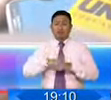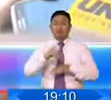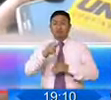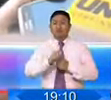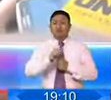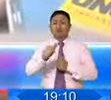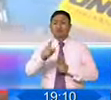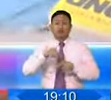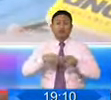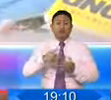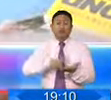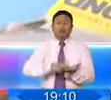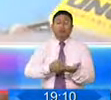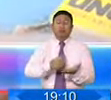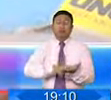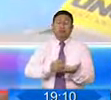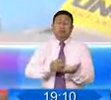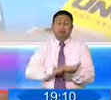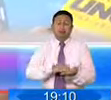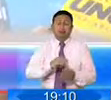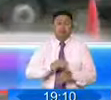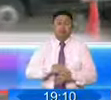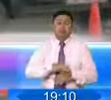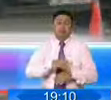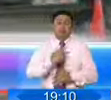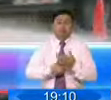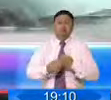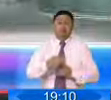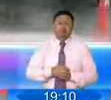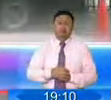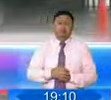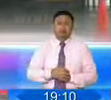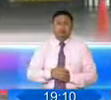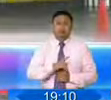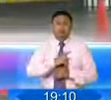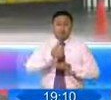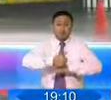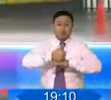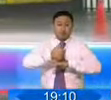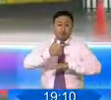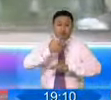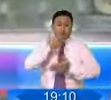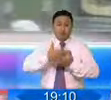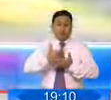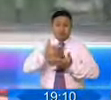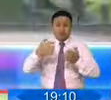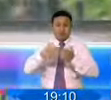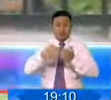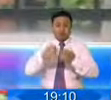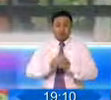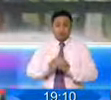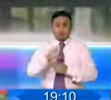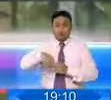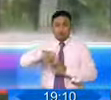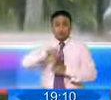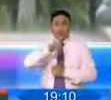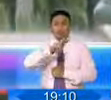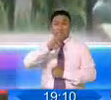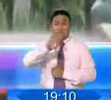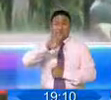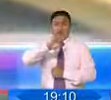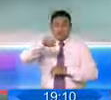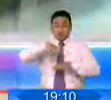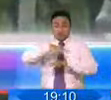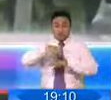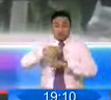no dormimos por los hijos. El gobernador de la provincia agradeció a las patrullas que en número de 2 permanecieron las 24 horas en la